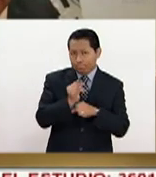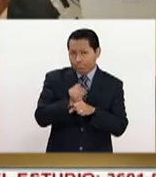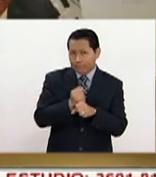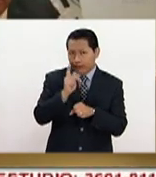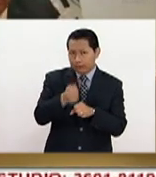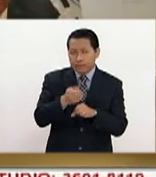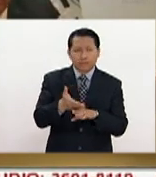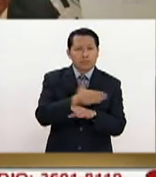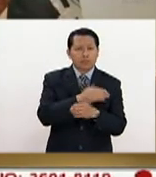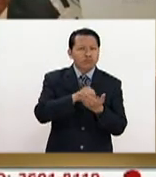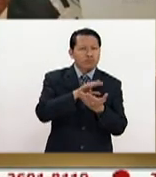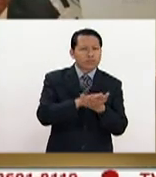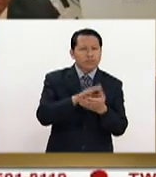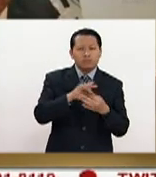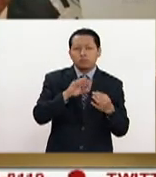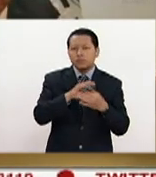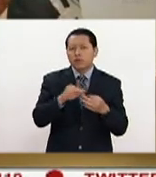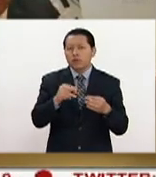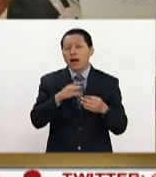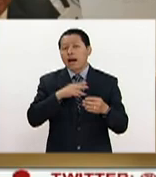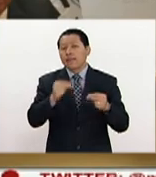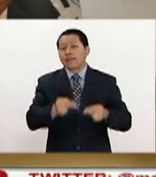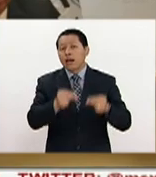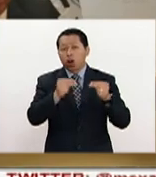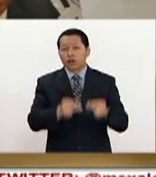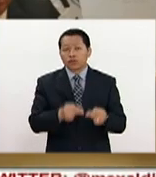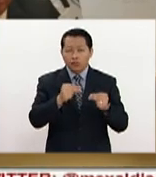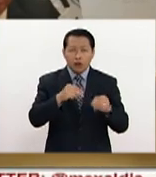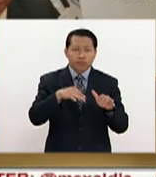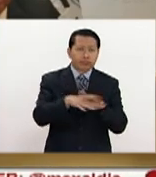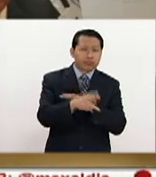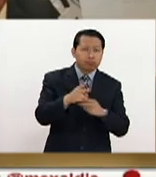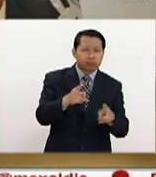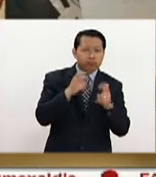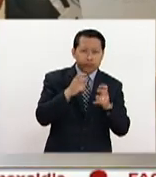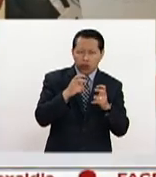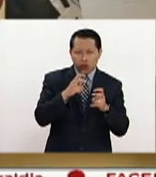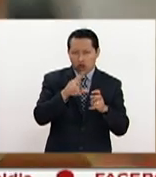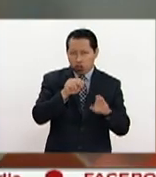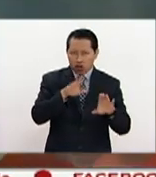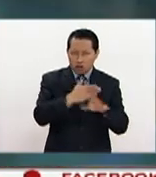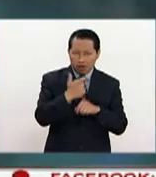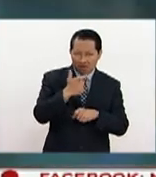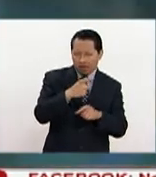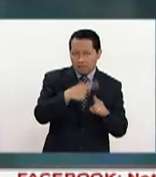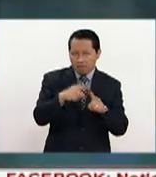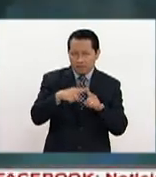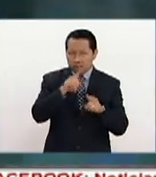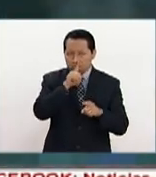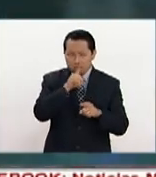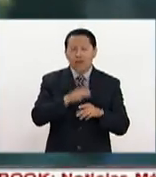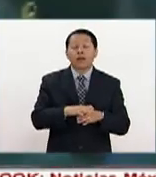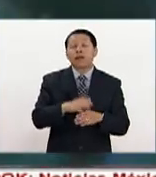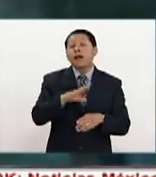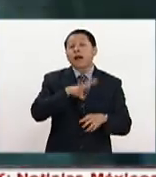un antecedente penal por el delito de robo a negocios sin violencia cometido en diciembre del 2010. El detenido fue